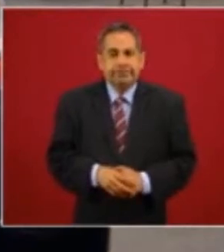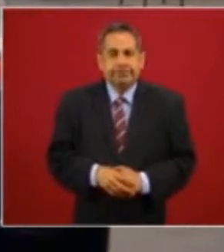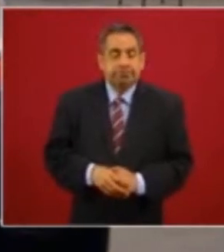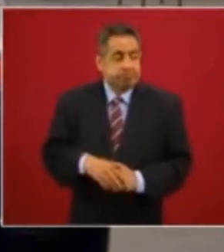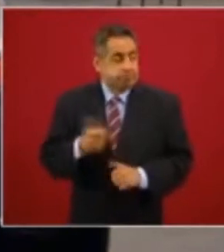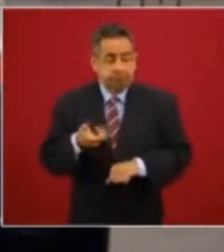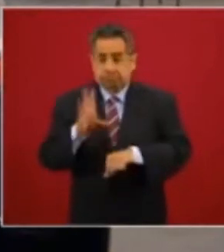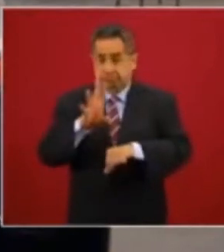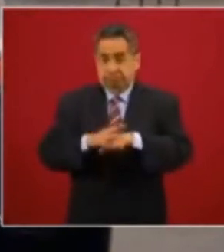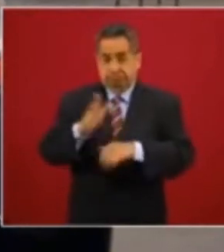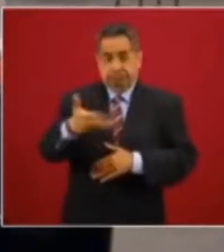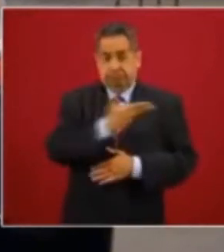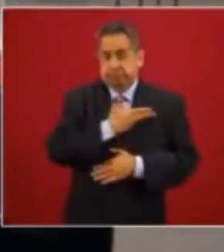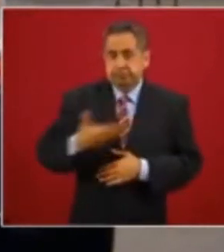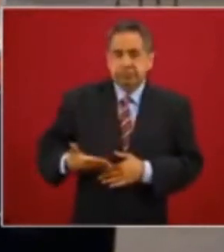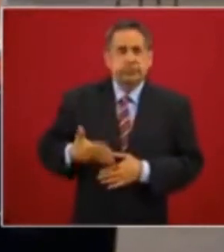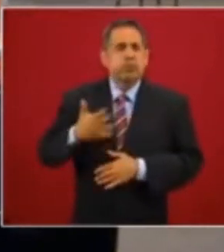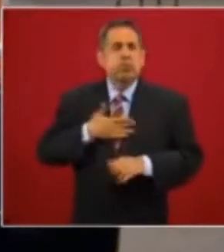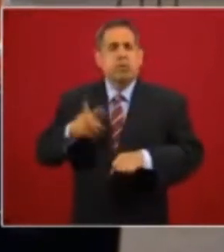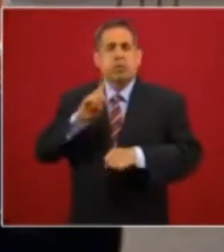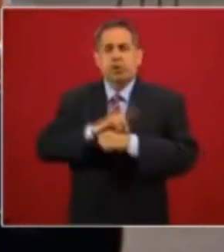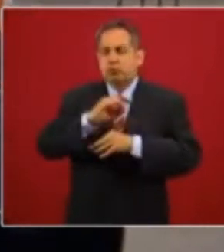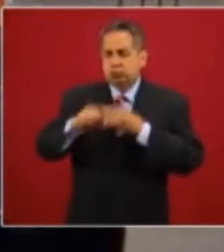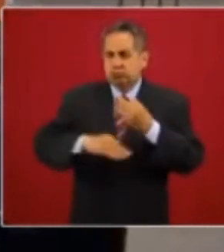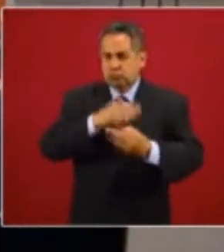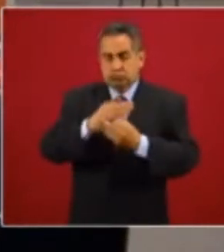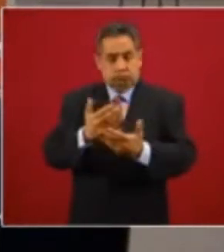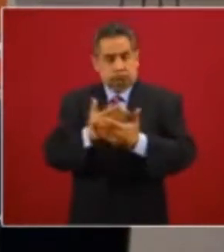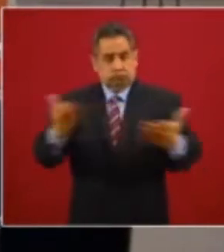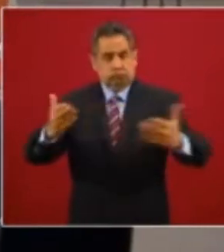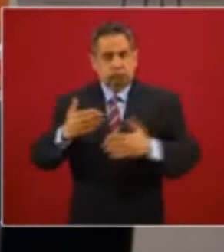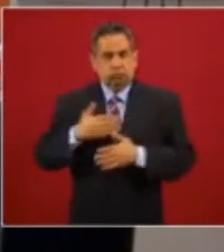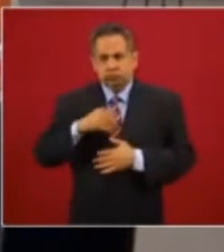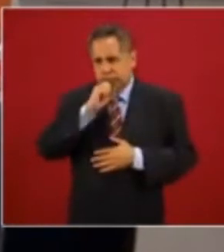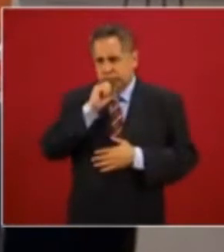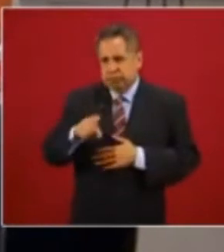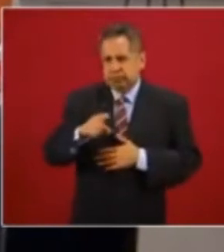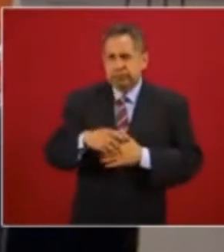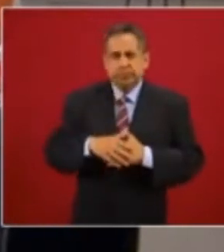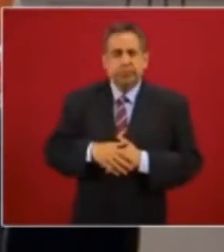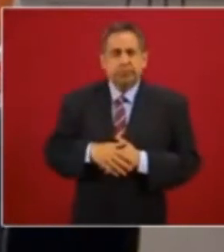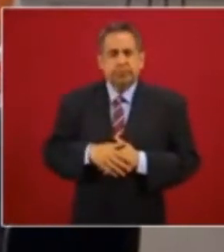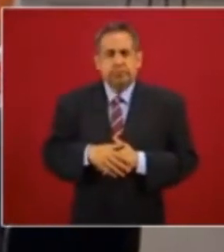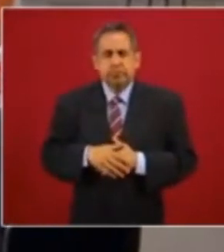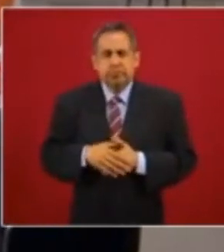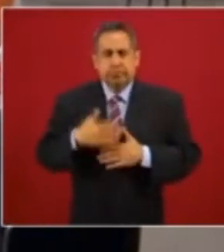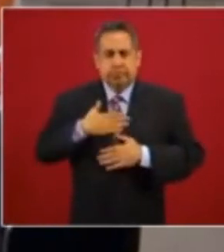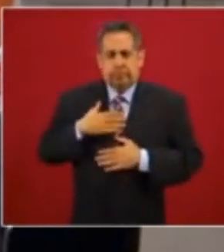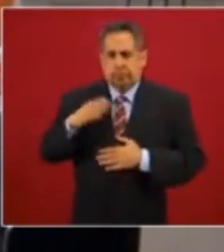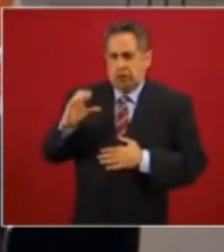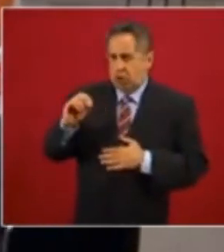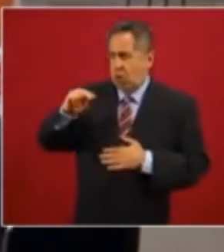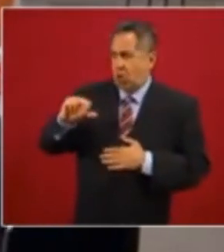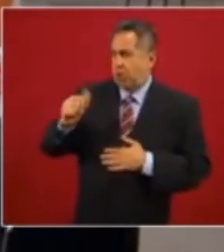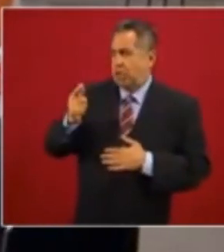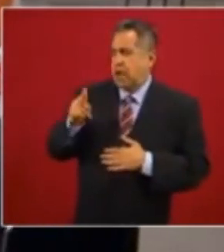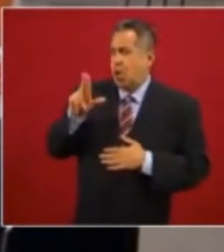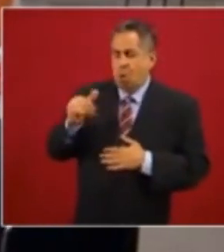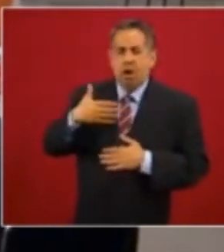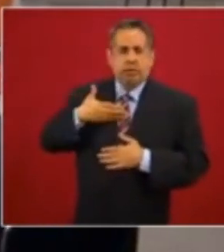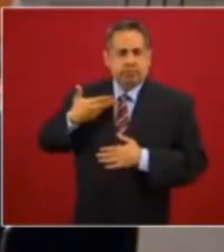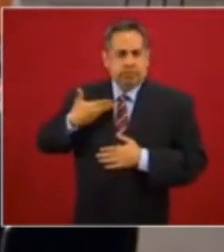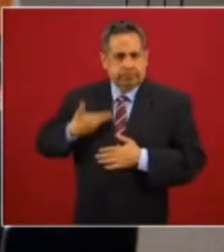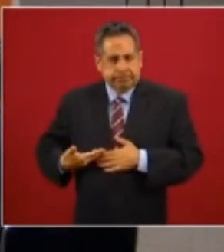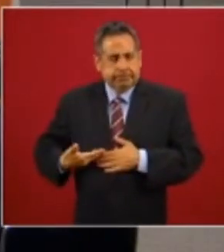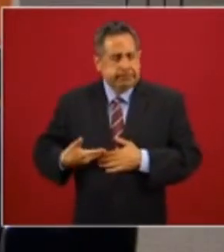Con su permiso, señor presidente. Buenos días a todos y a todas. Yo también, como personalmente y como Conagua, deseamos expresar